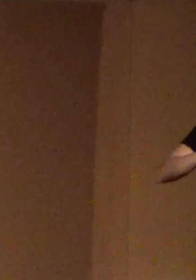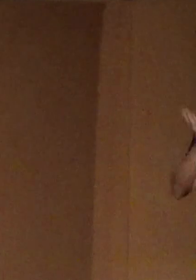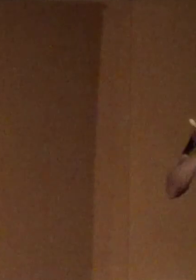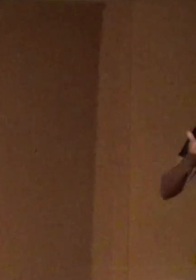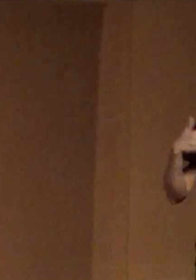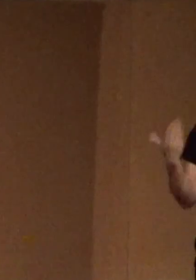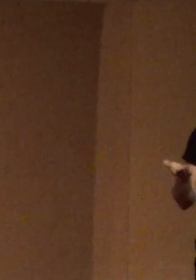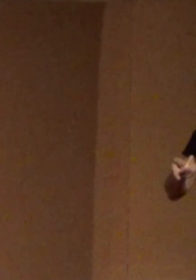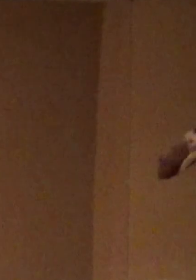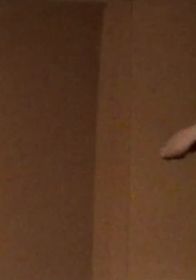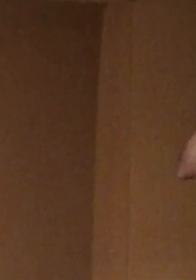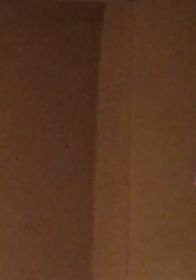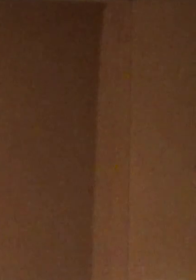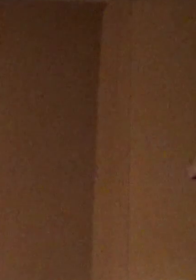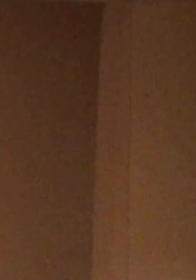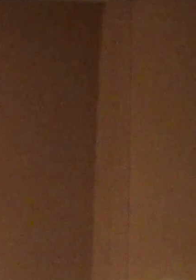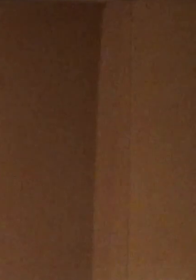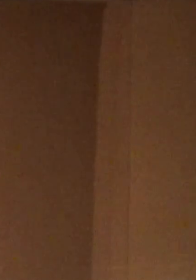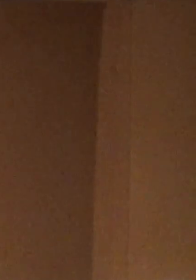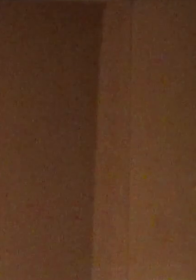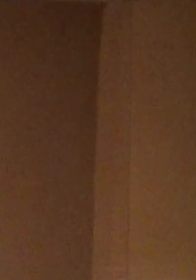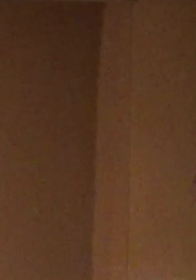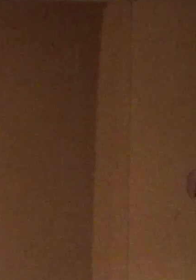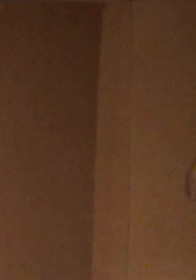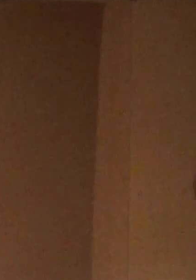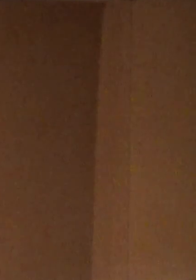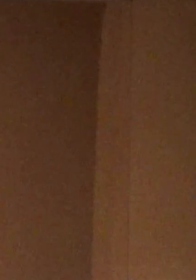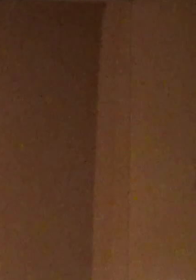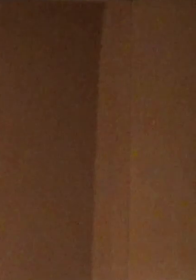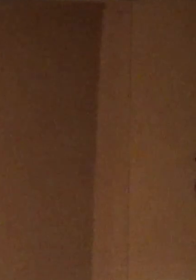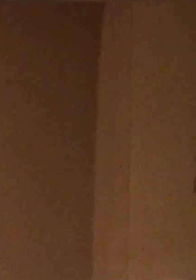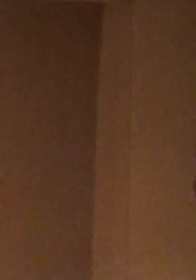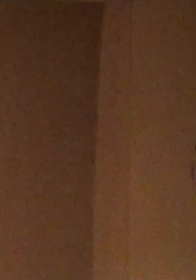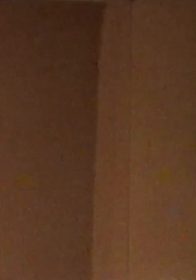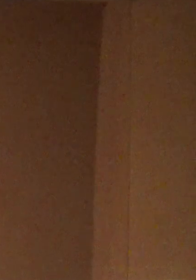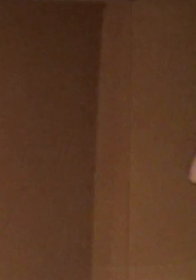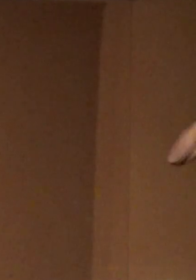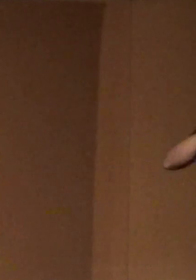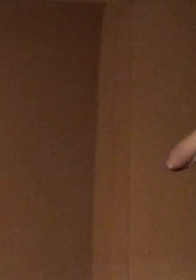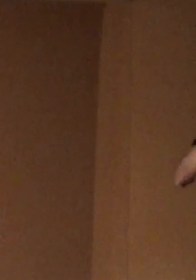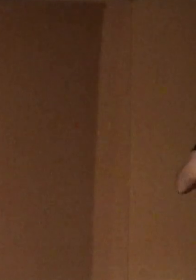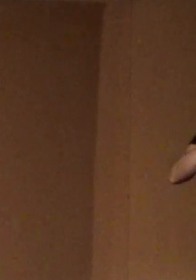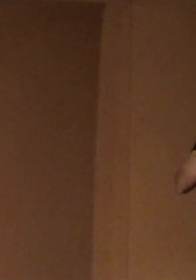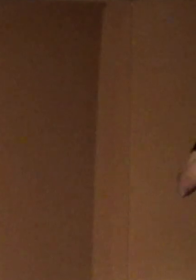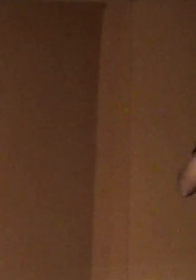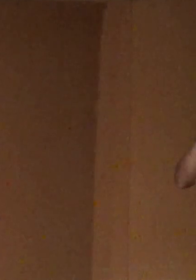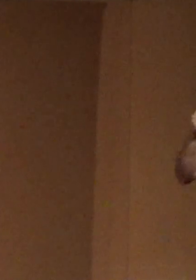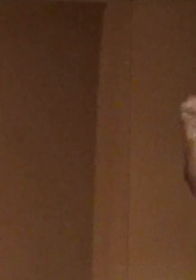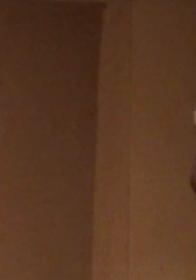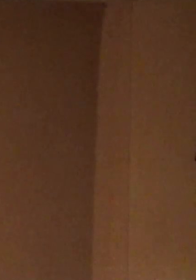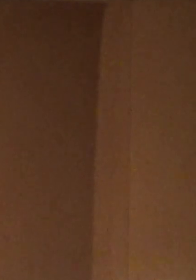Nosotros participamos con Ana Miranda, que no está aquí ahora, en el grupo de MAS Project, que es un grupo que lidera Faraone, que es un